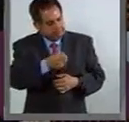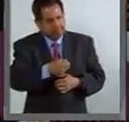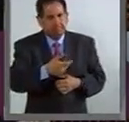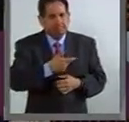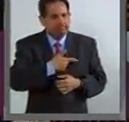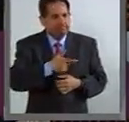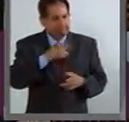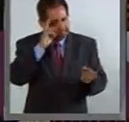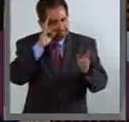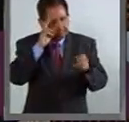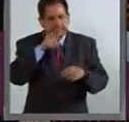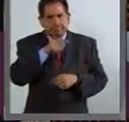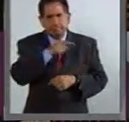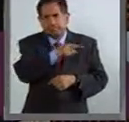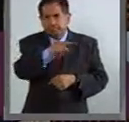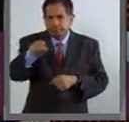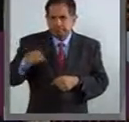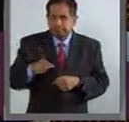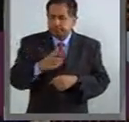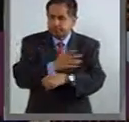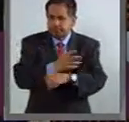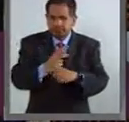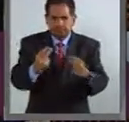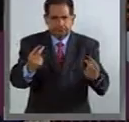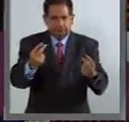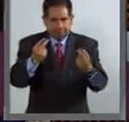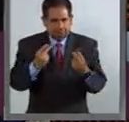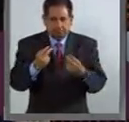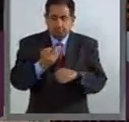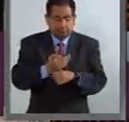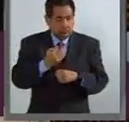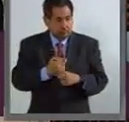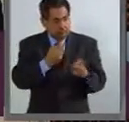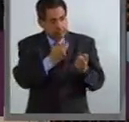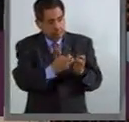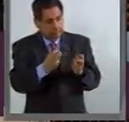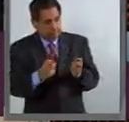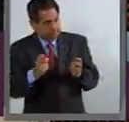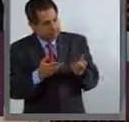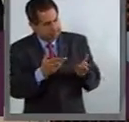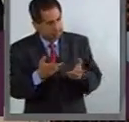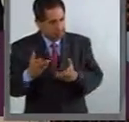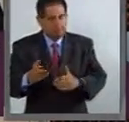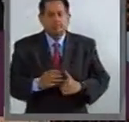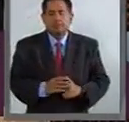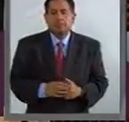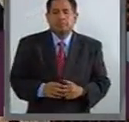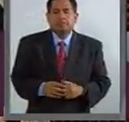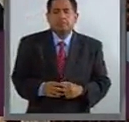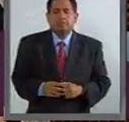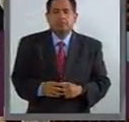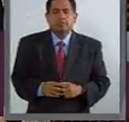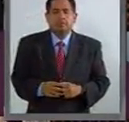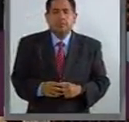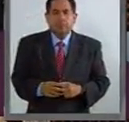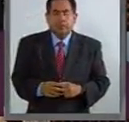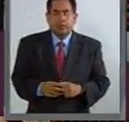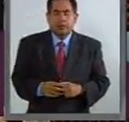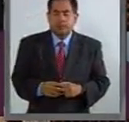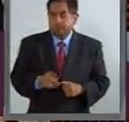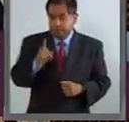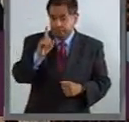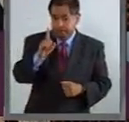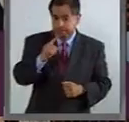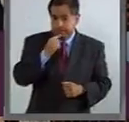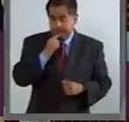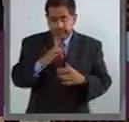gusto a quienes me acompañan en este espacio. Bueno, yo quisiera primero decir